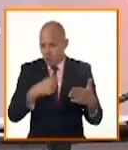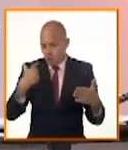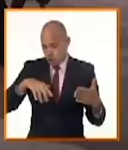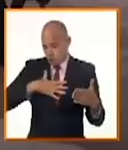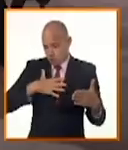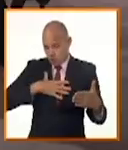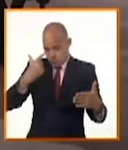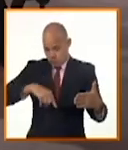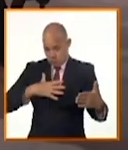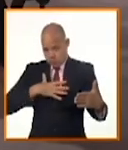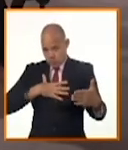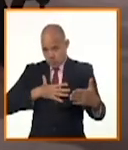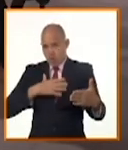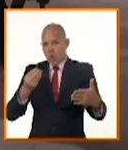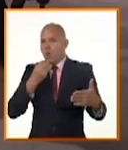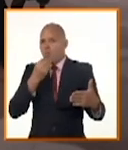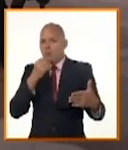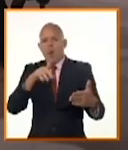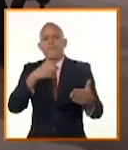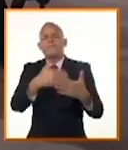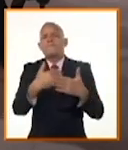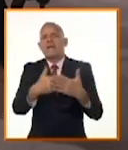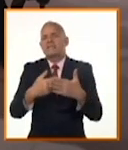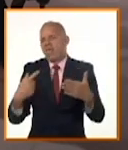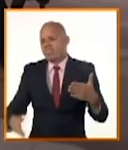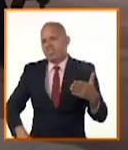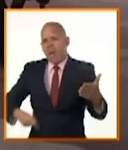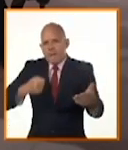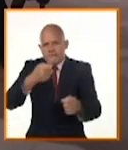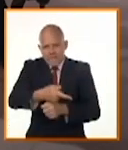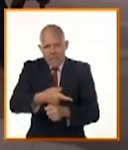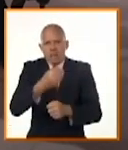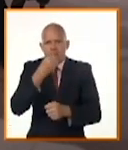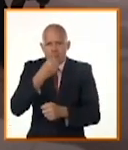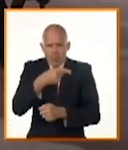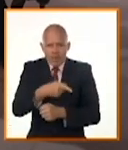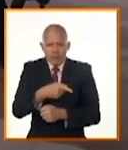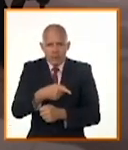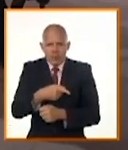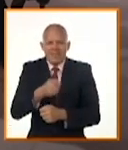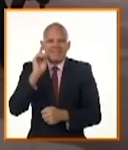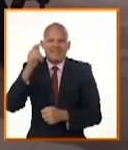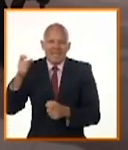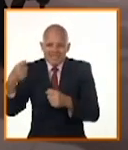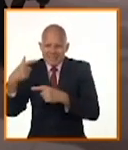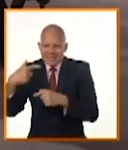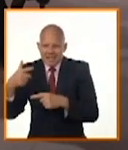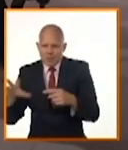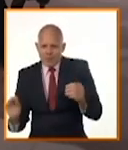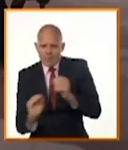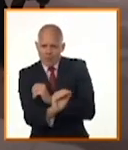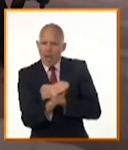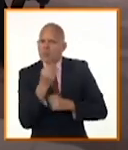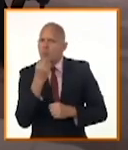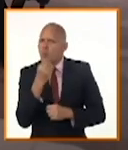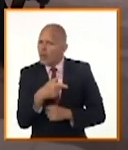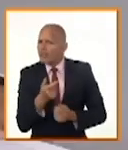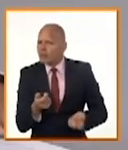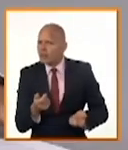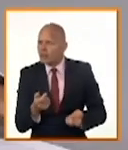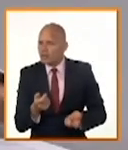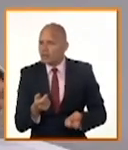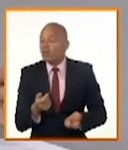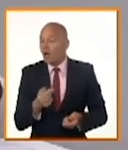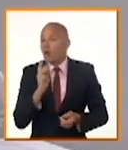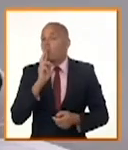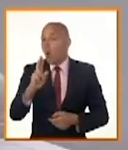ahora en este proceso de acompañamiento que vamos a tener con los diferentes actores los vamos a guiar por donde lo deben hacer porque por ejemplo el caso que